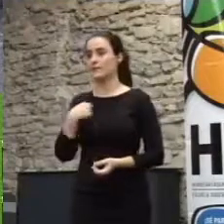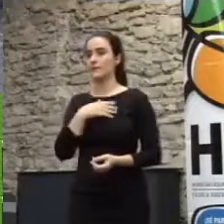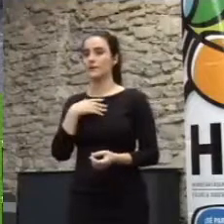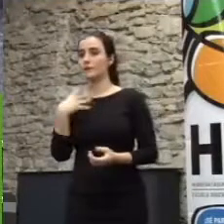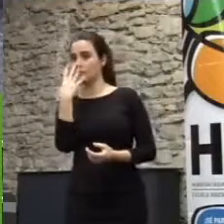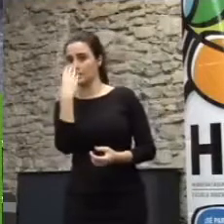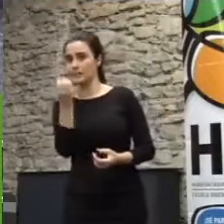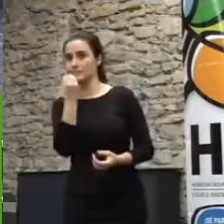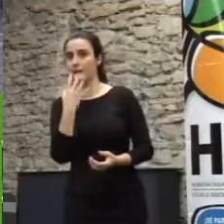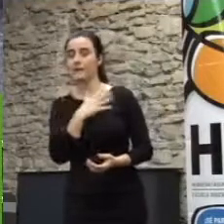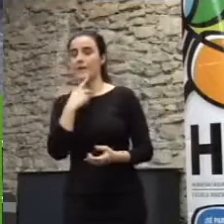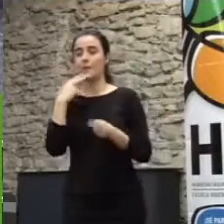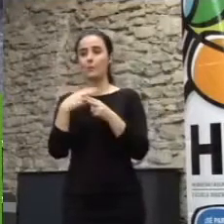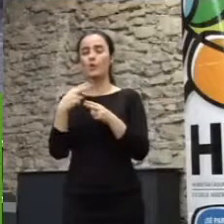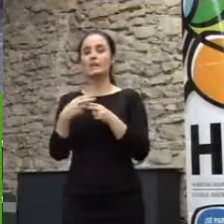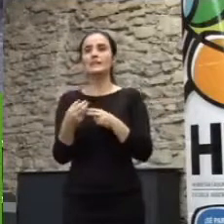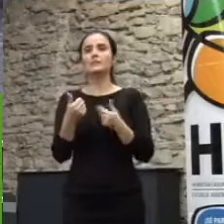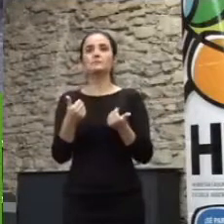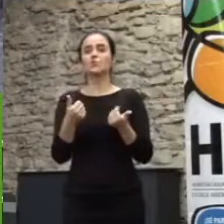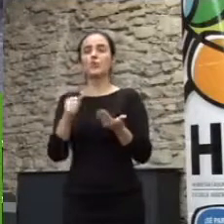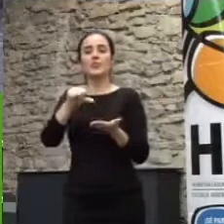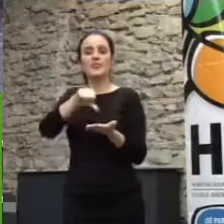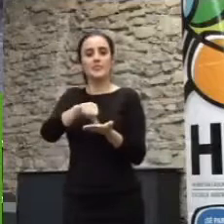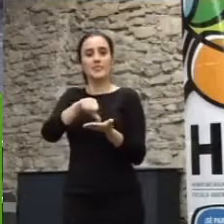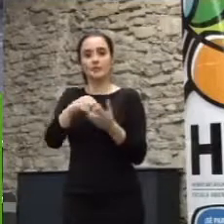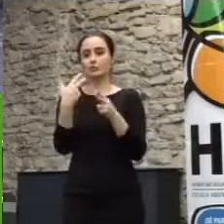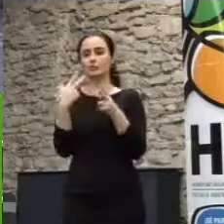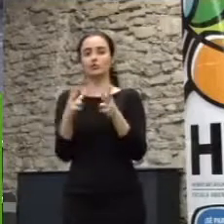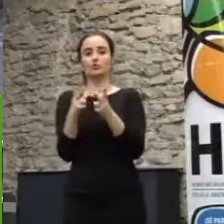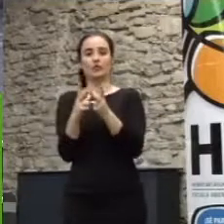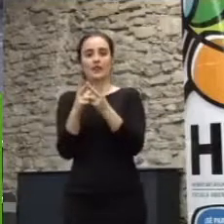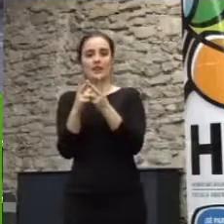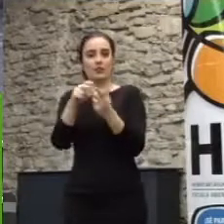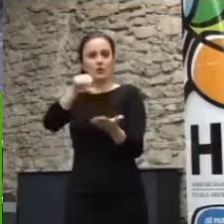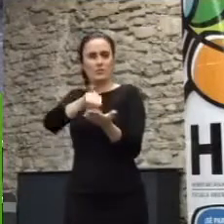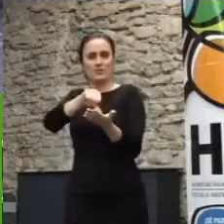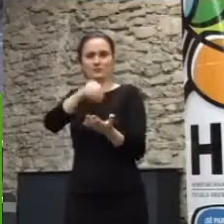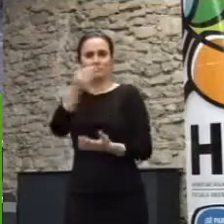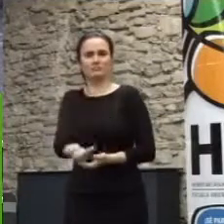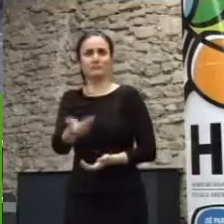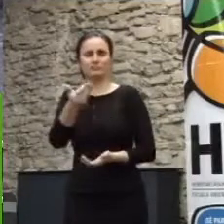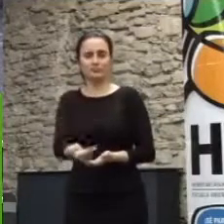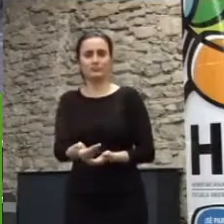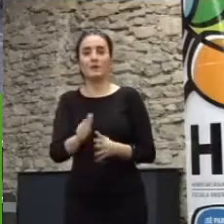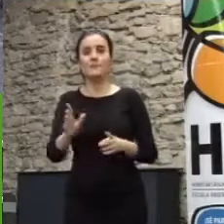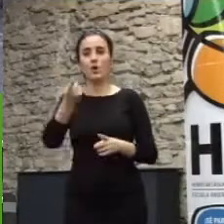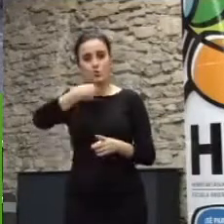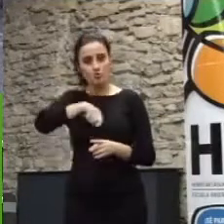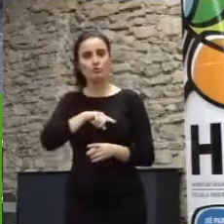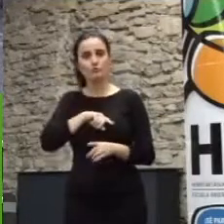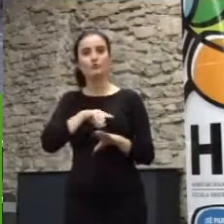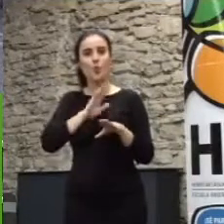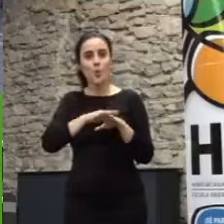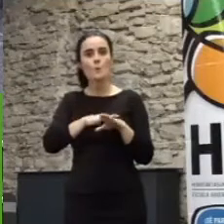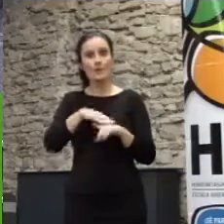La política es el epicentro de la sociedad, o sea, el centro muy importante de la sociedad. Pero nosotros somos también culpables de que le